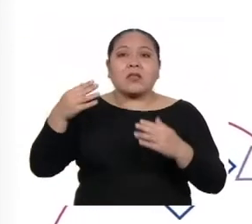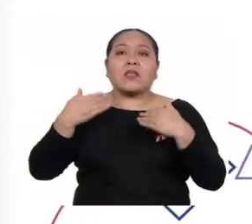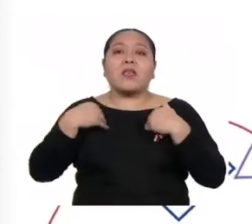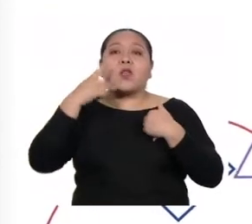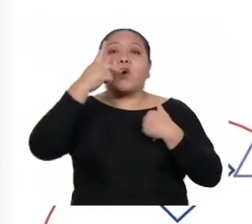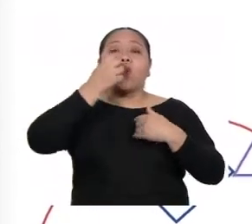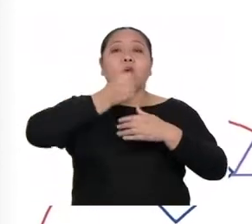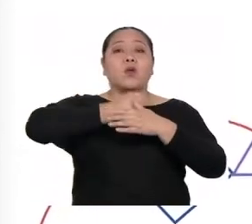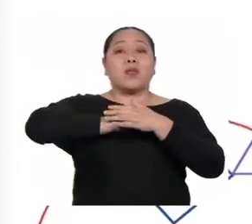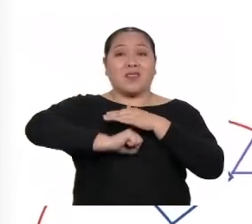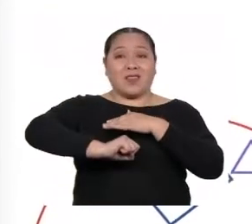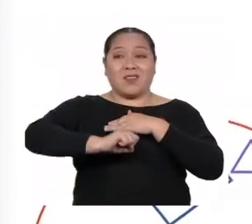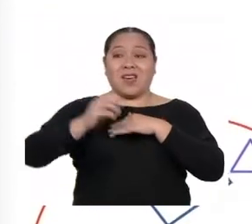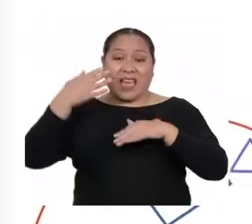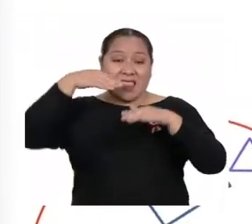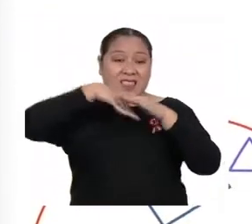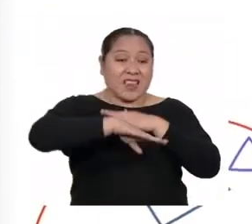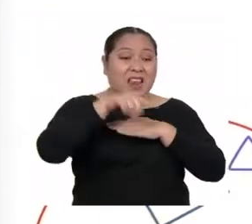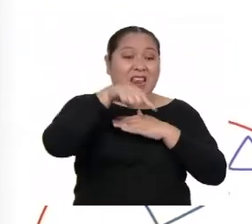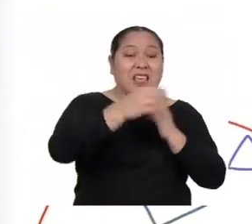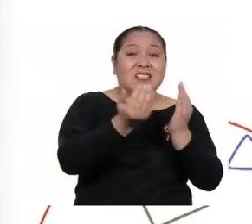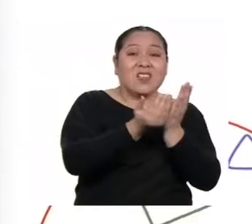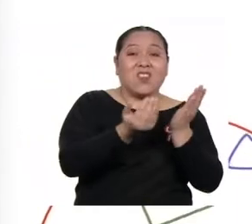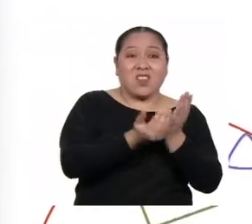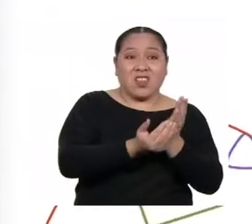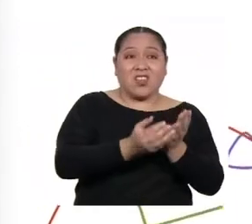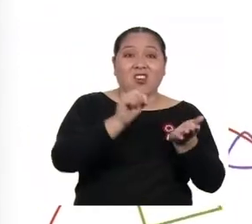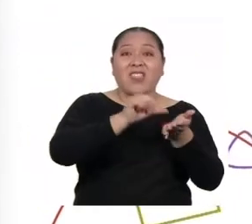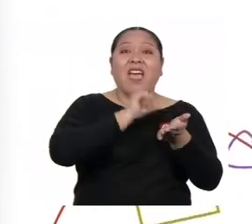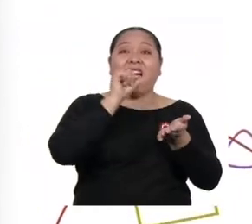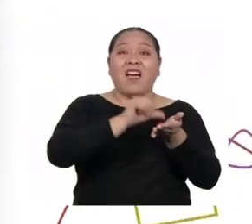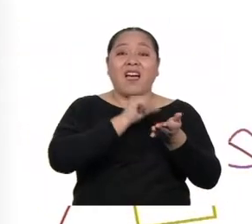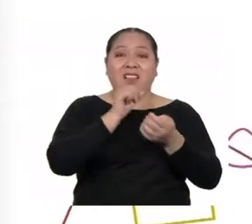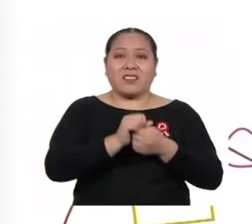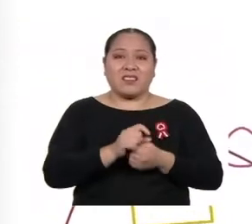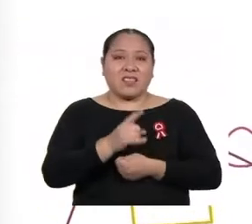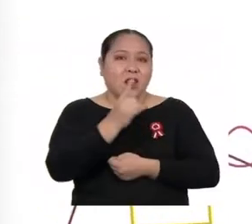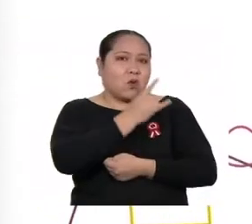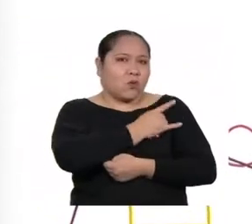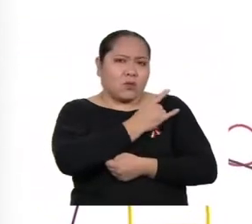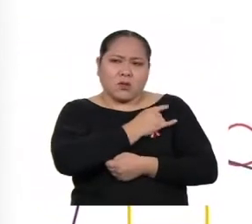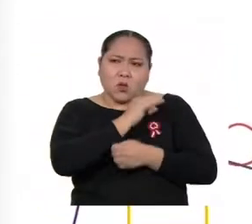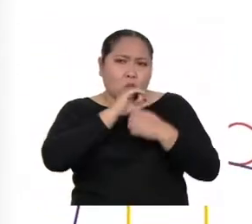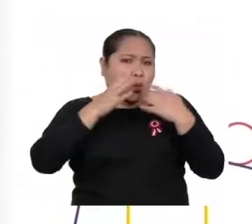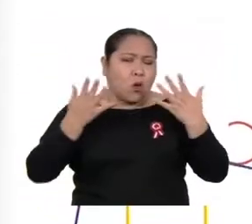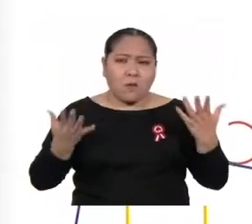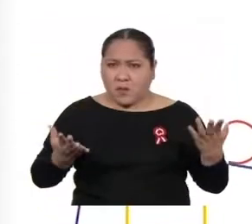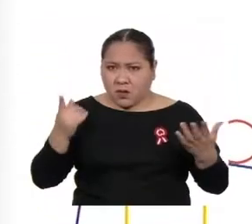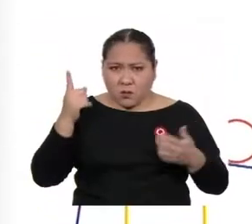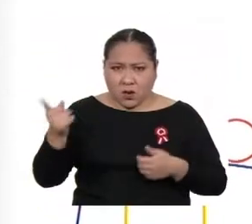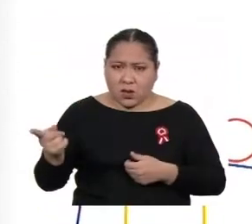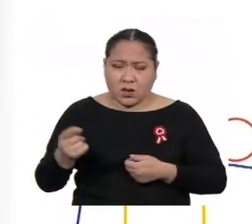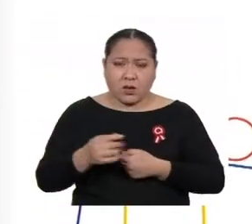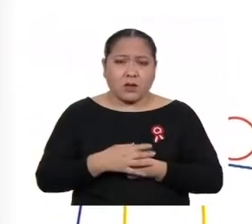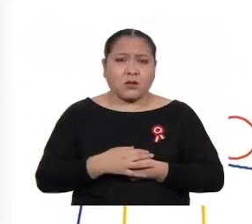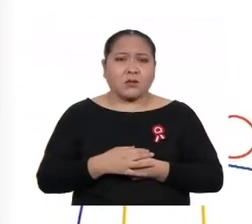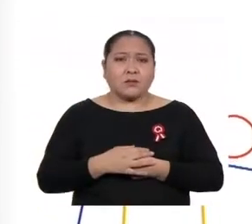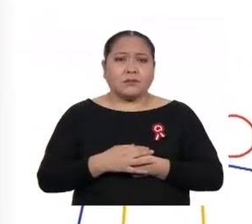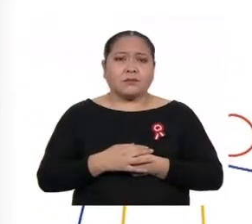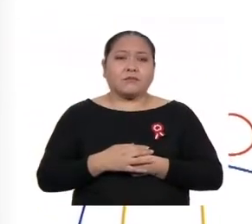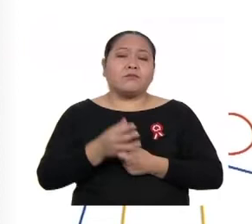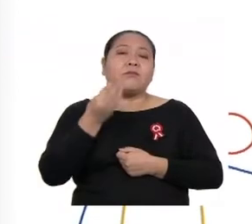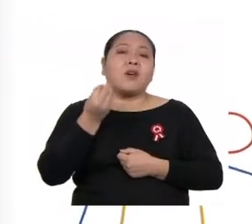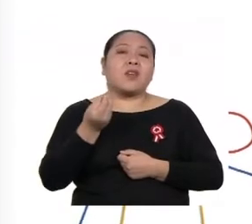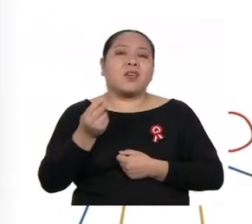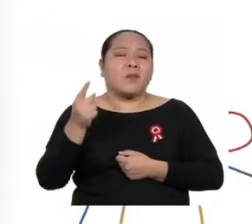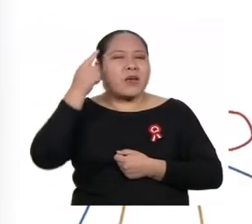hijo egresado de esa escuela. La universidad no existía para ellos, porque